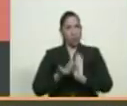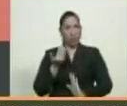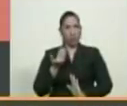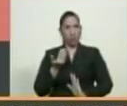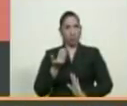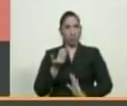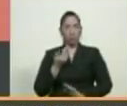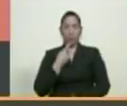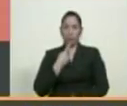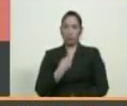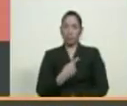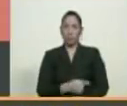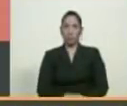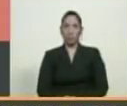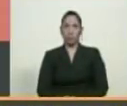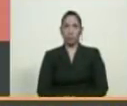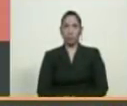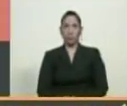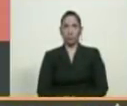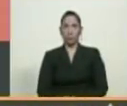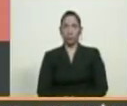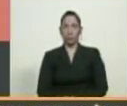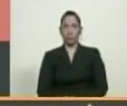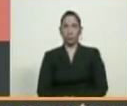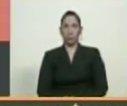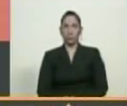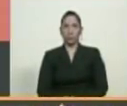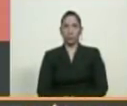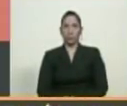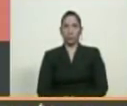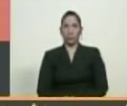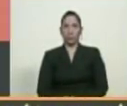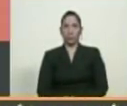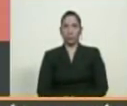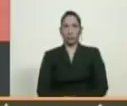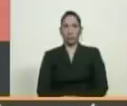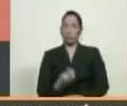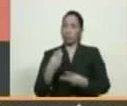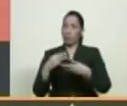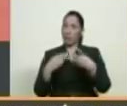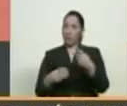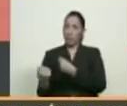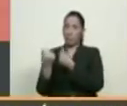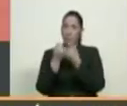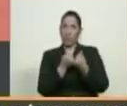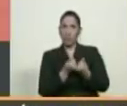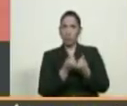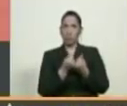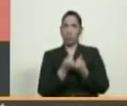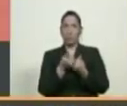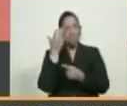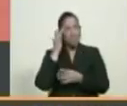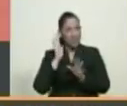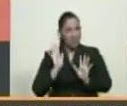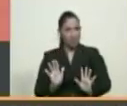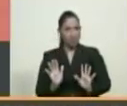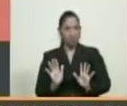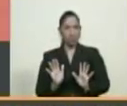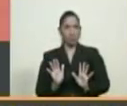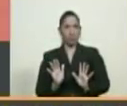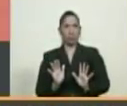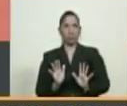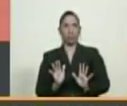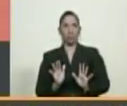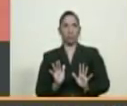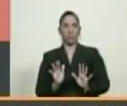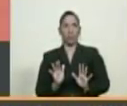nuevamente, que no se coman la luz en materia de precios. Quien crea que va a pescar en